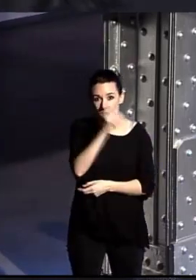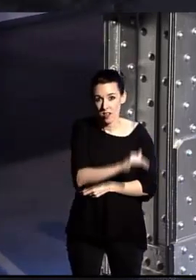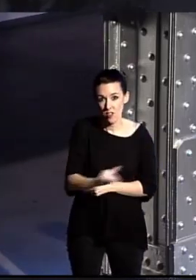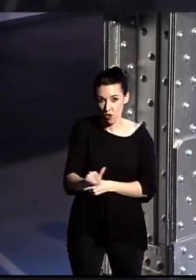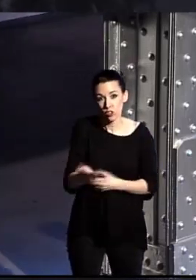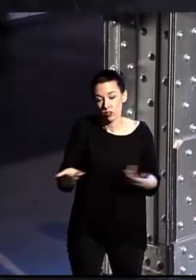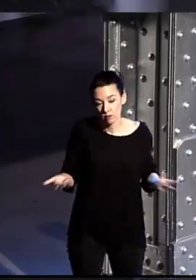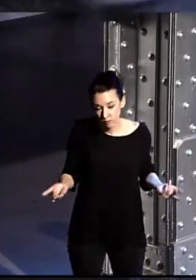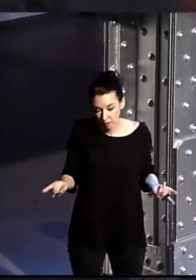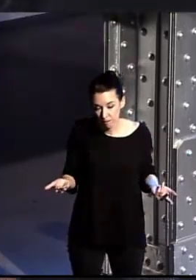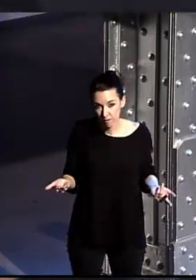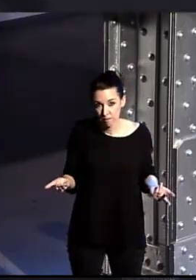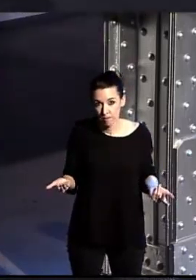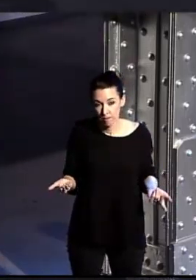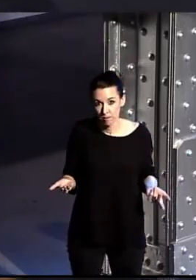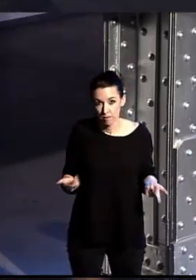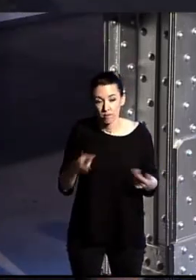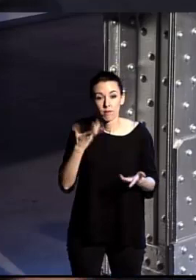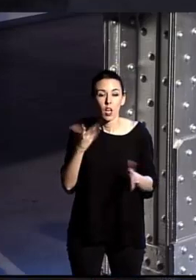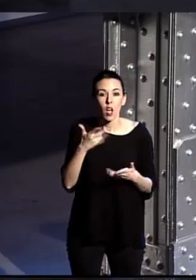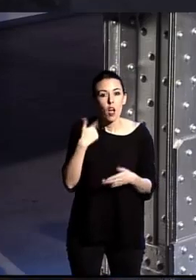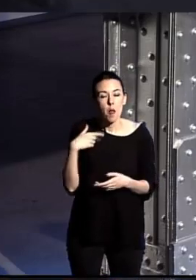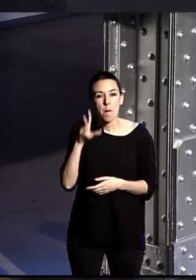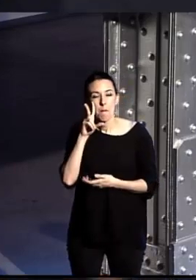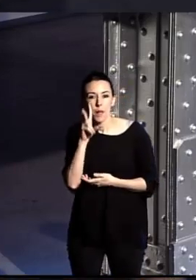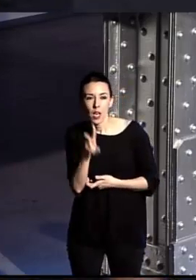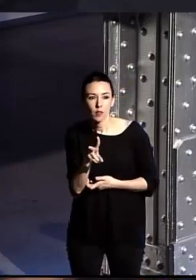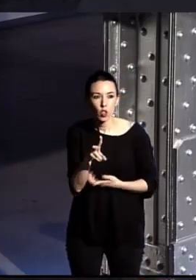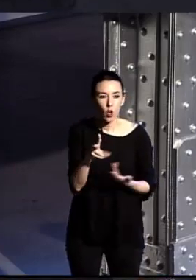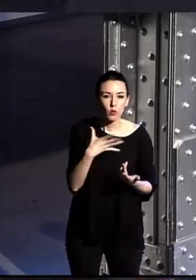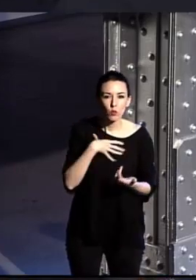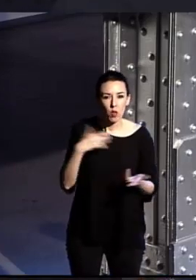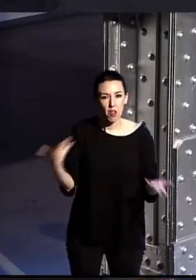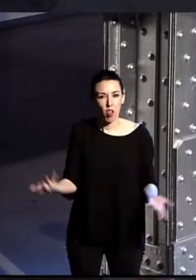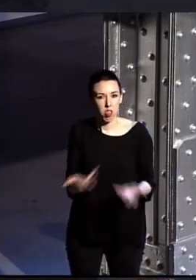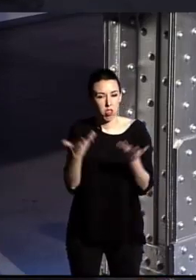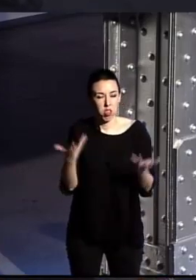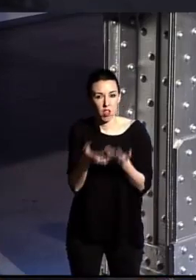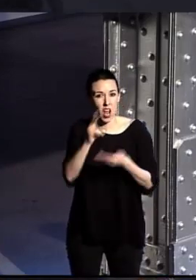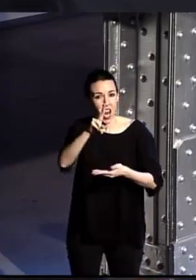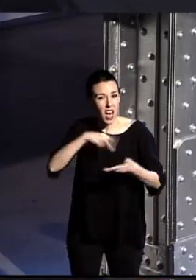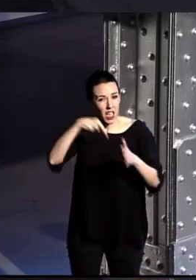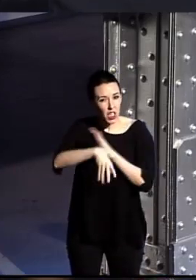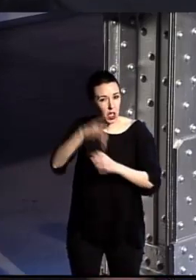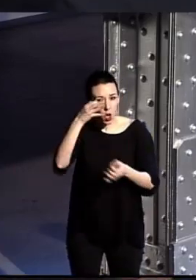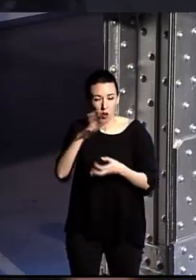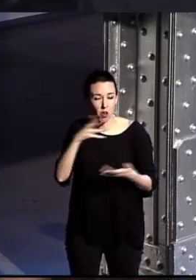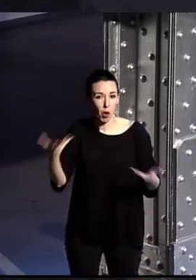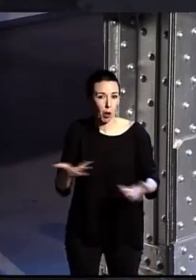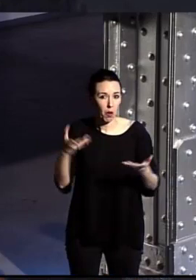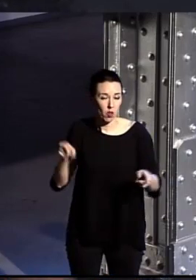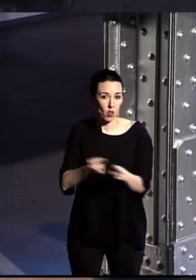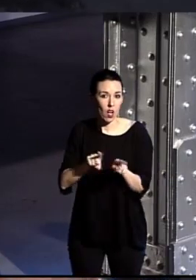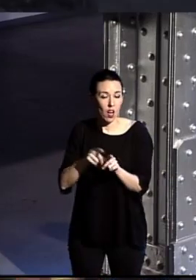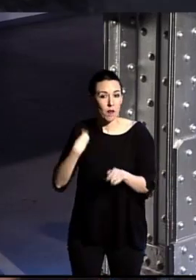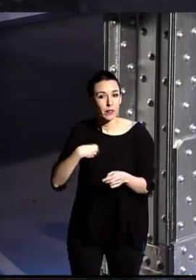niños. Digamos que mirando, digamos, a lo mejor superficialmente y sin haber leído mucho, así por encima,